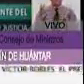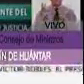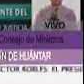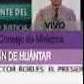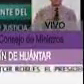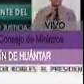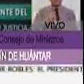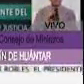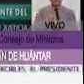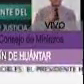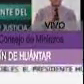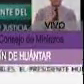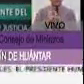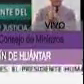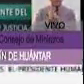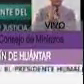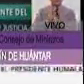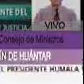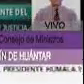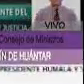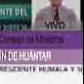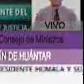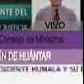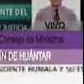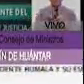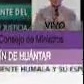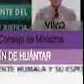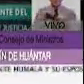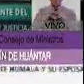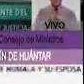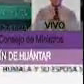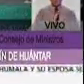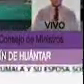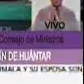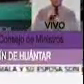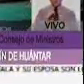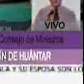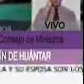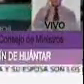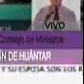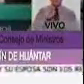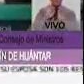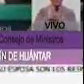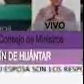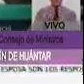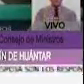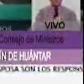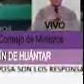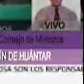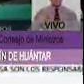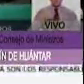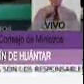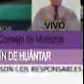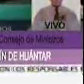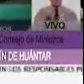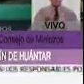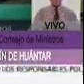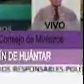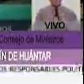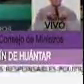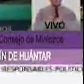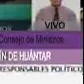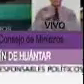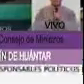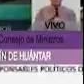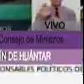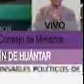trabajo absolutamente legal, enmarcada dentro de lo dispuesto por la ley del Ministerio de Justicia y la ley del Sistema